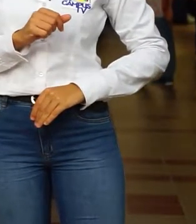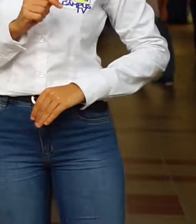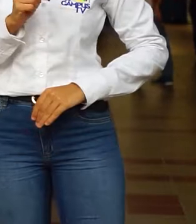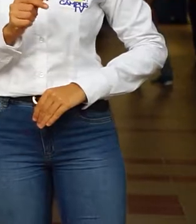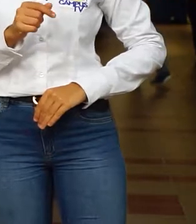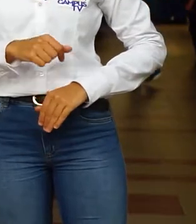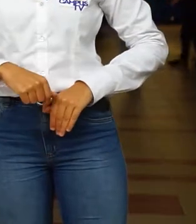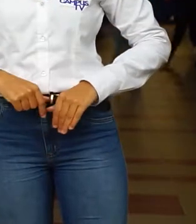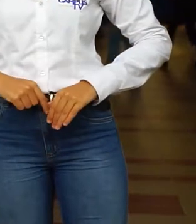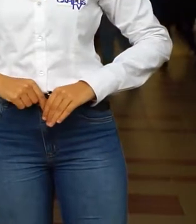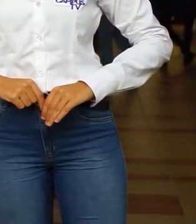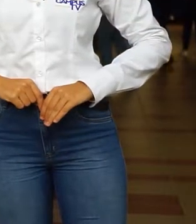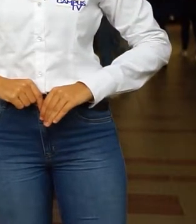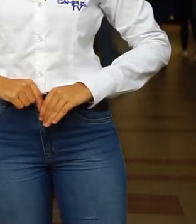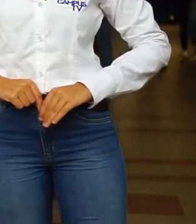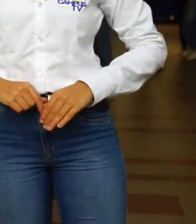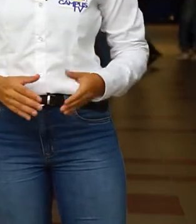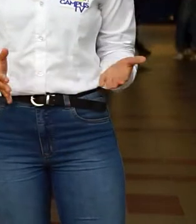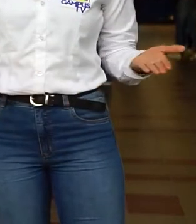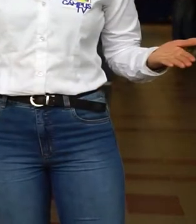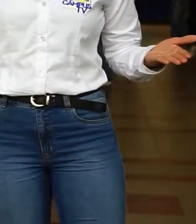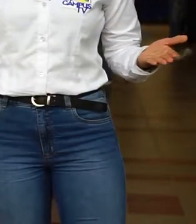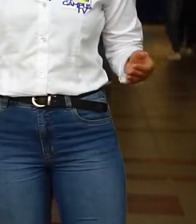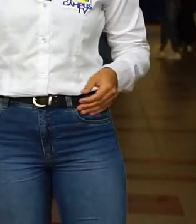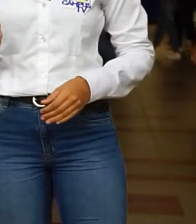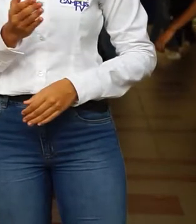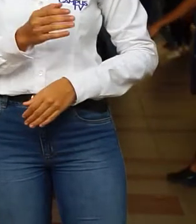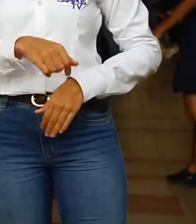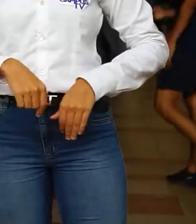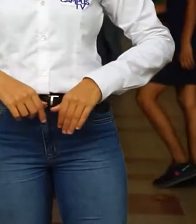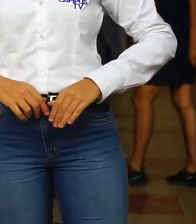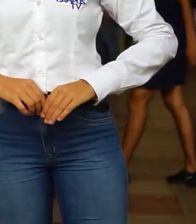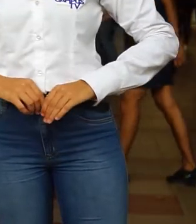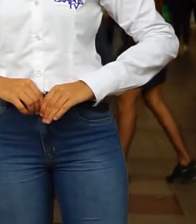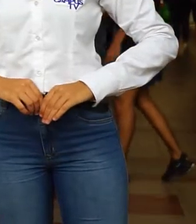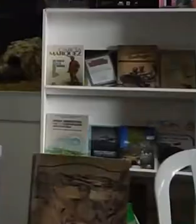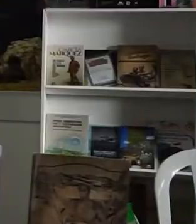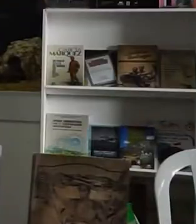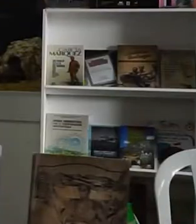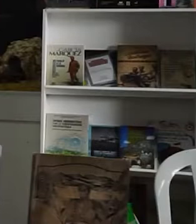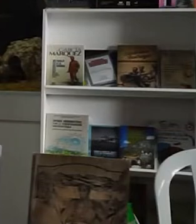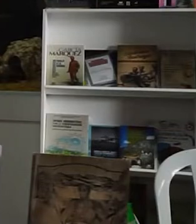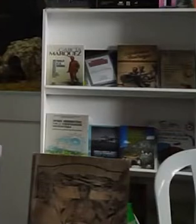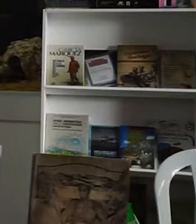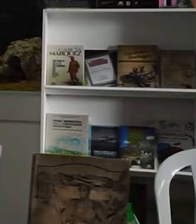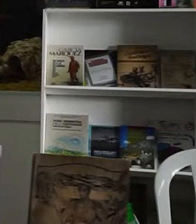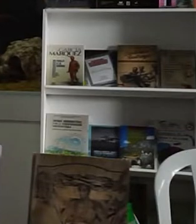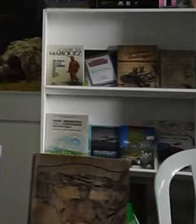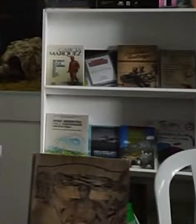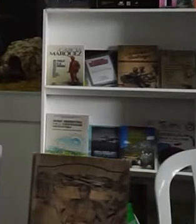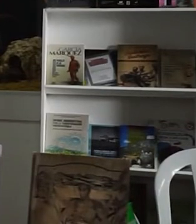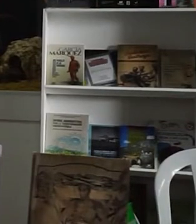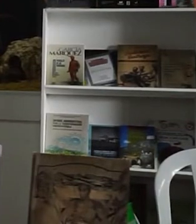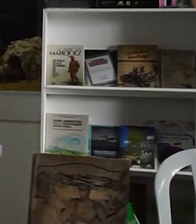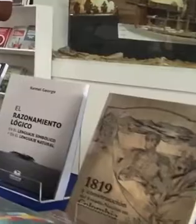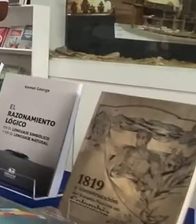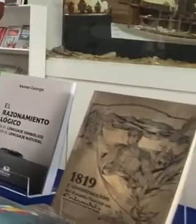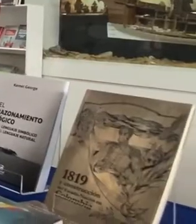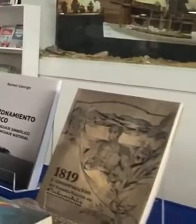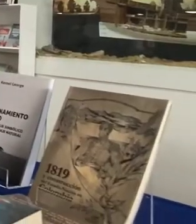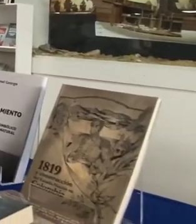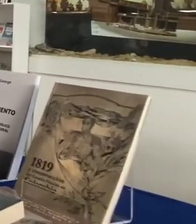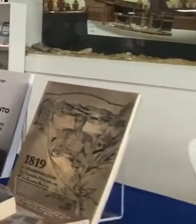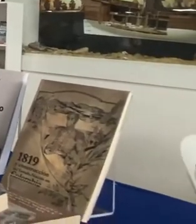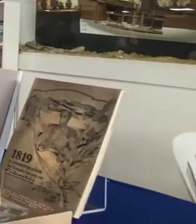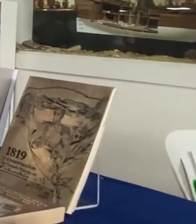las Artes y la Cultura de Santa Marta Filsmar, aún más incluyentes e interconectados. Y es que el retorno seguro a la presencialidad no solo